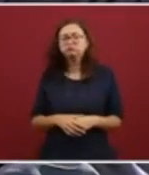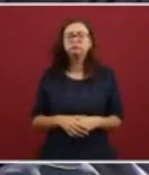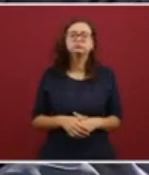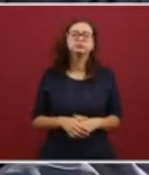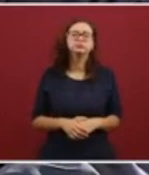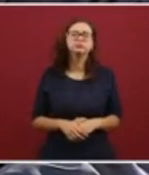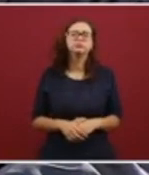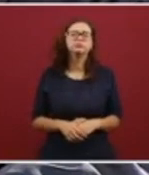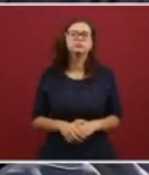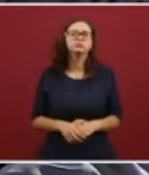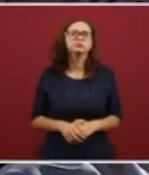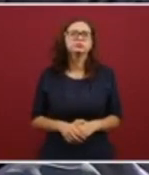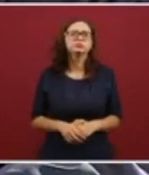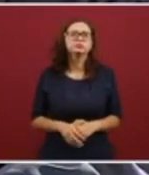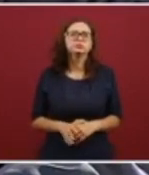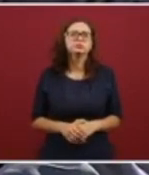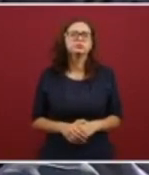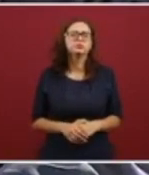manera de